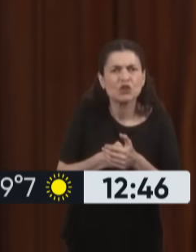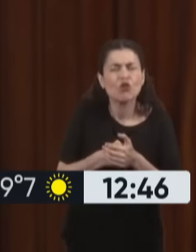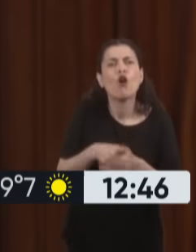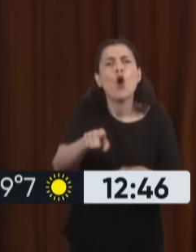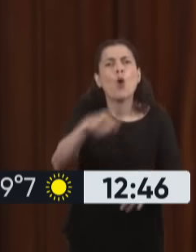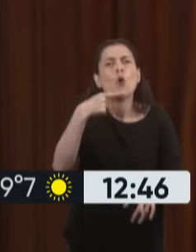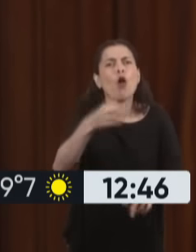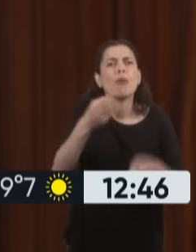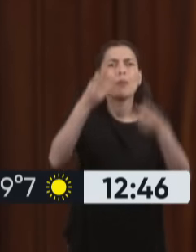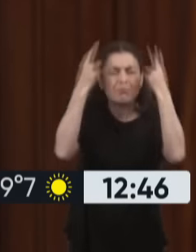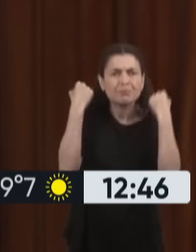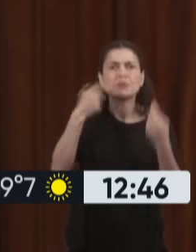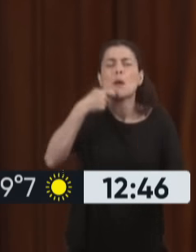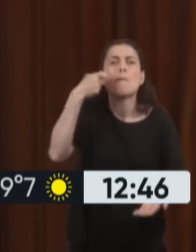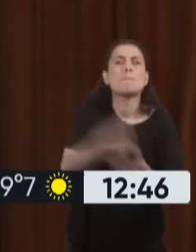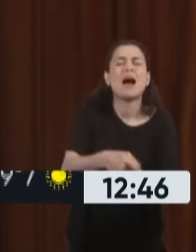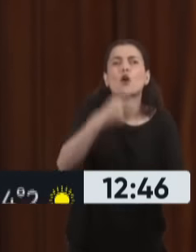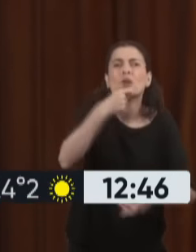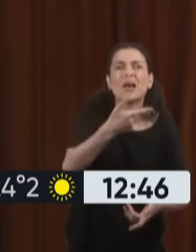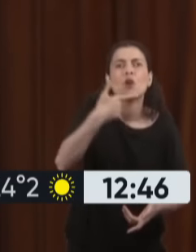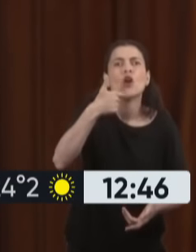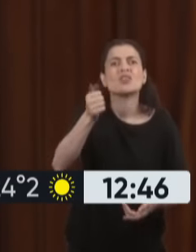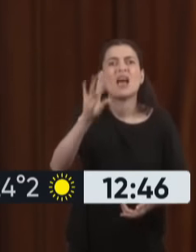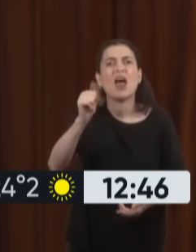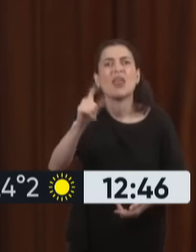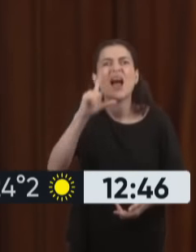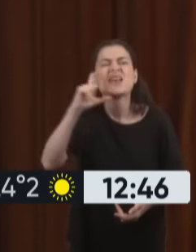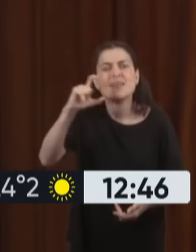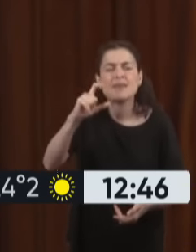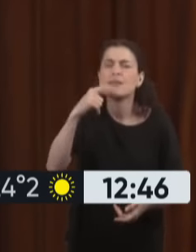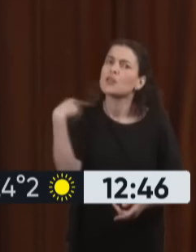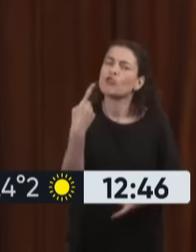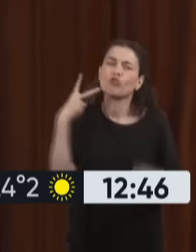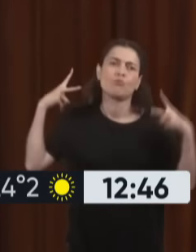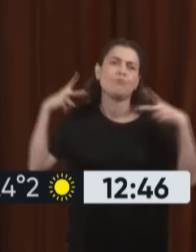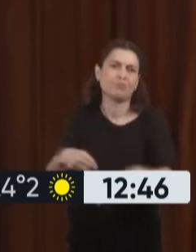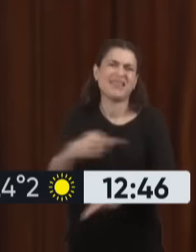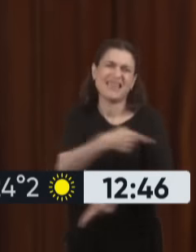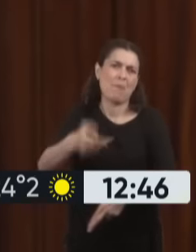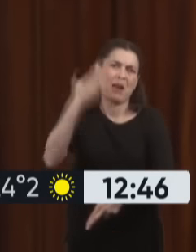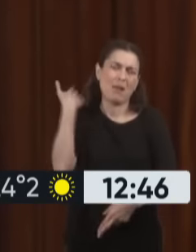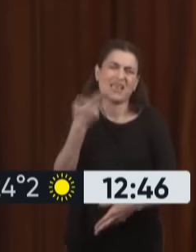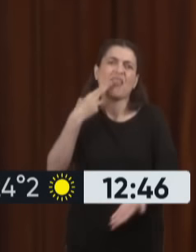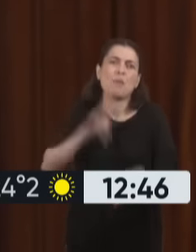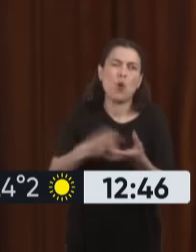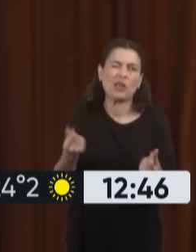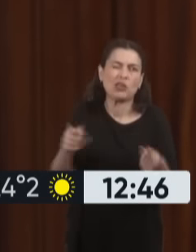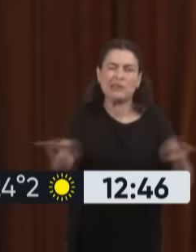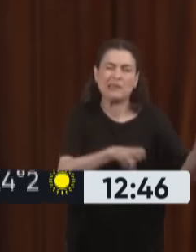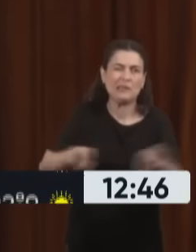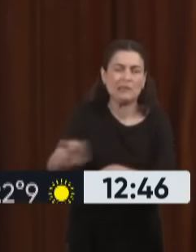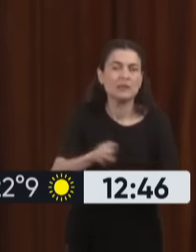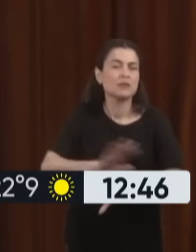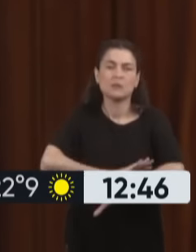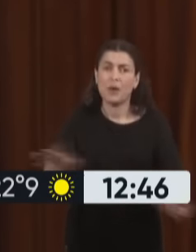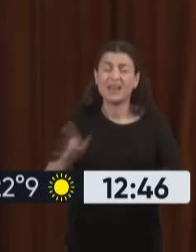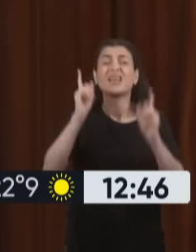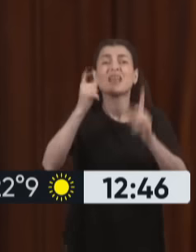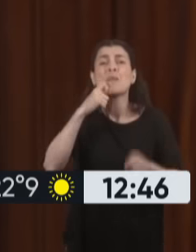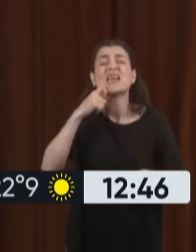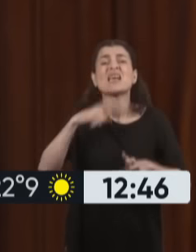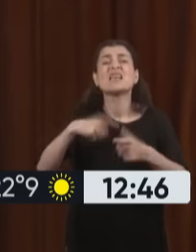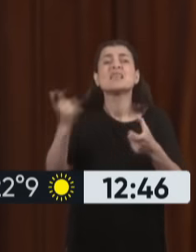rendirle tributo, como por ejemplo el SADAIC, a quien le cortamos el curro la semana pasada, o a los sindicatos que se mueven en autos de lujo